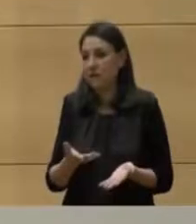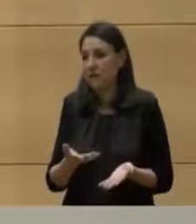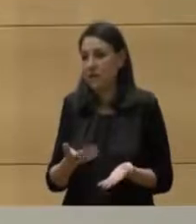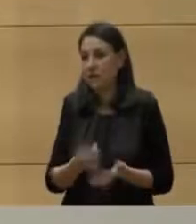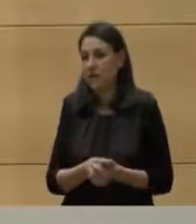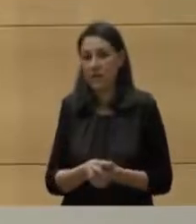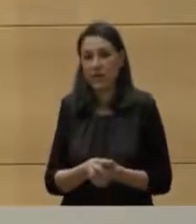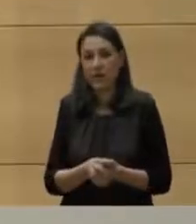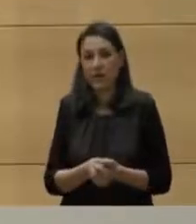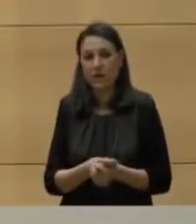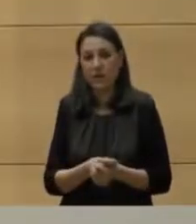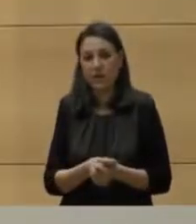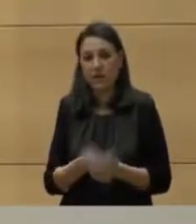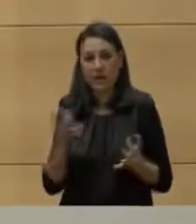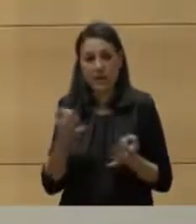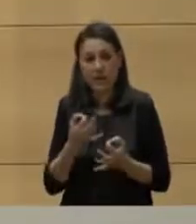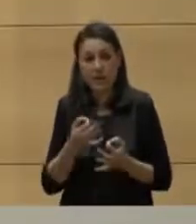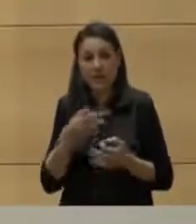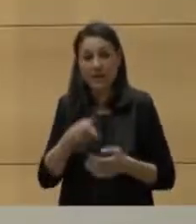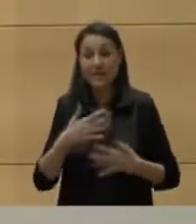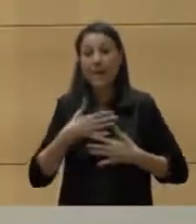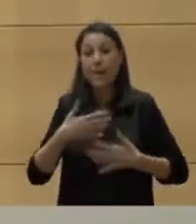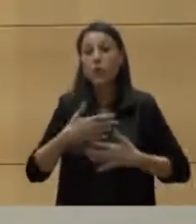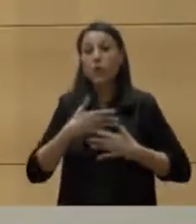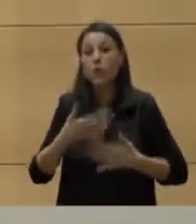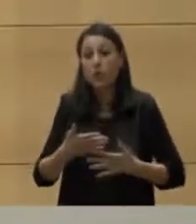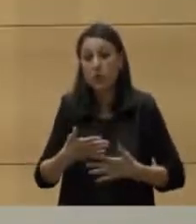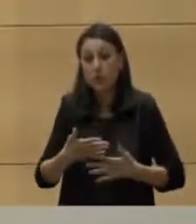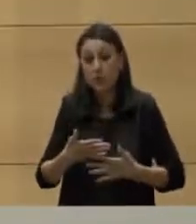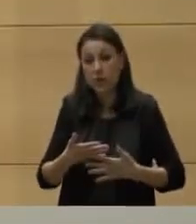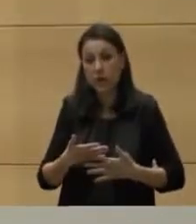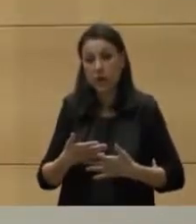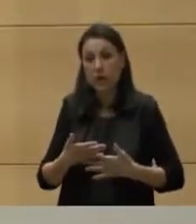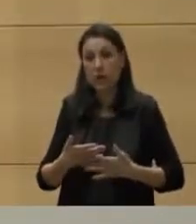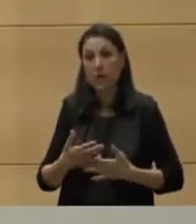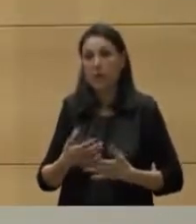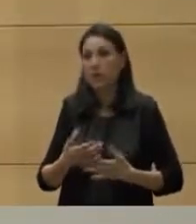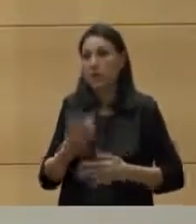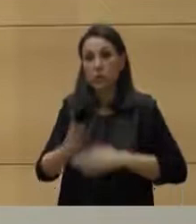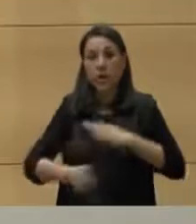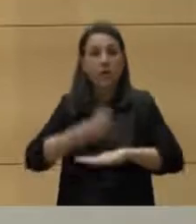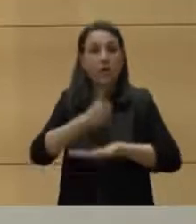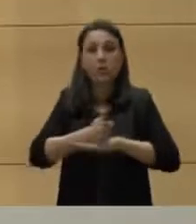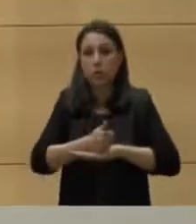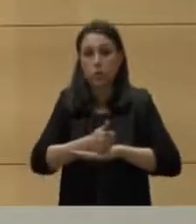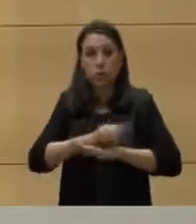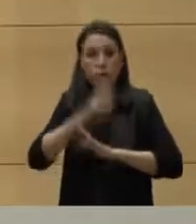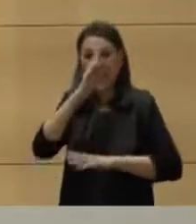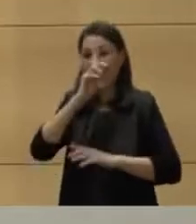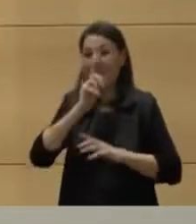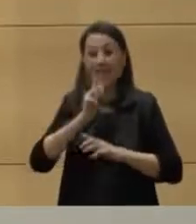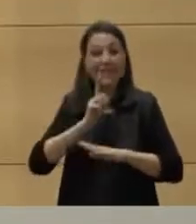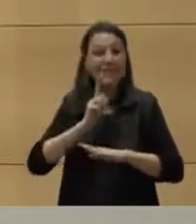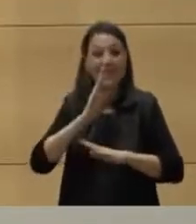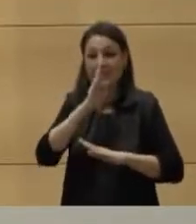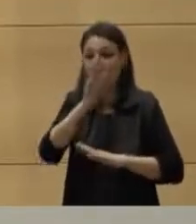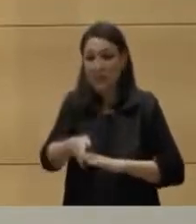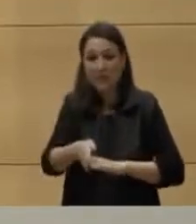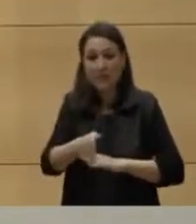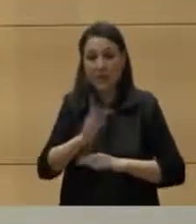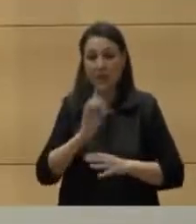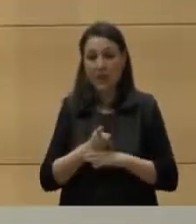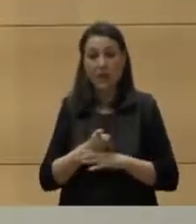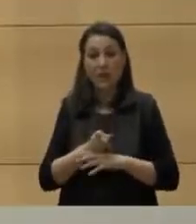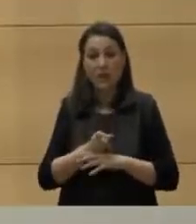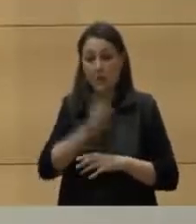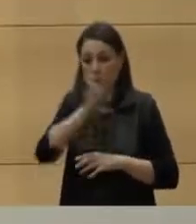se lo define así, es la voluntad originaria, soberana, suprema y directa que tiene un pueblo para constituir un